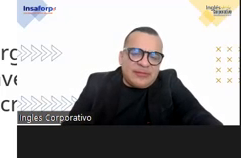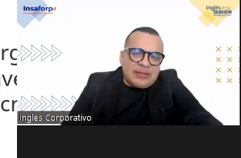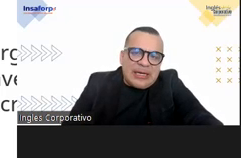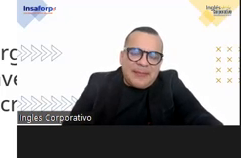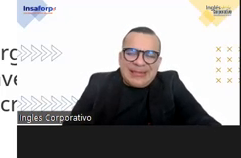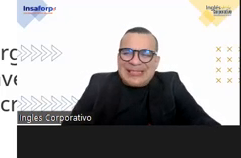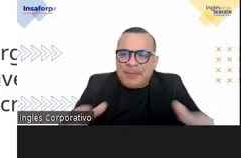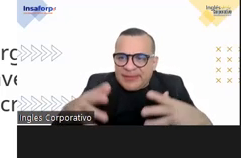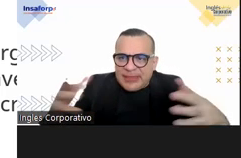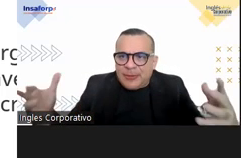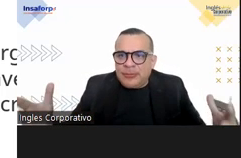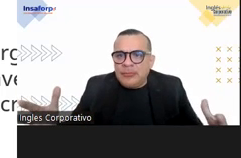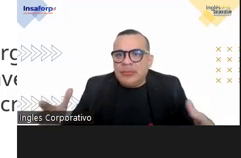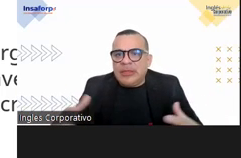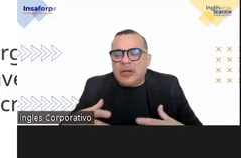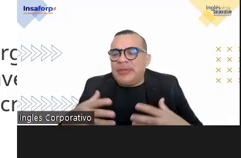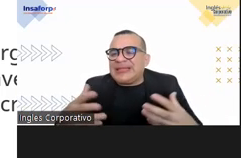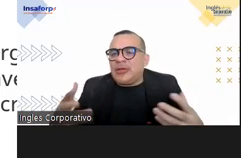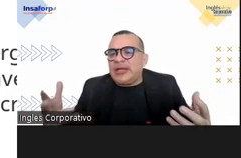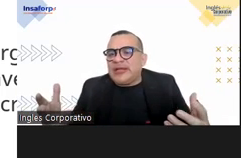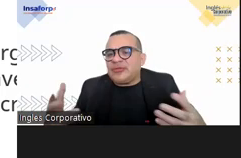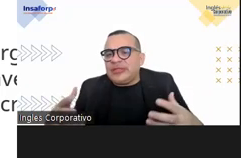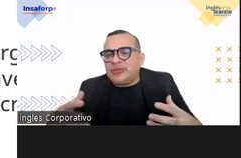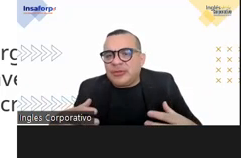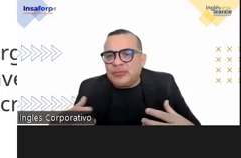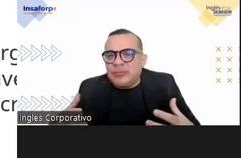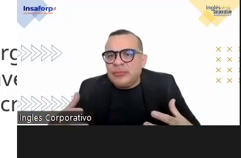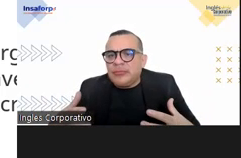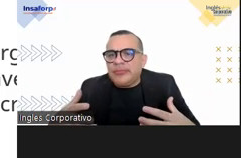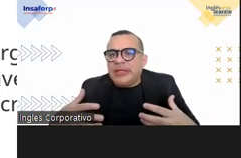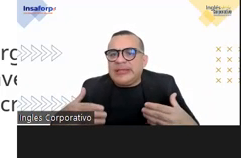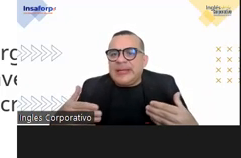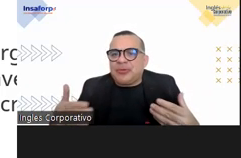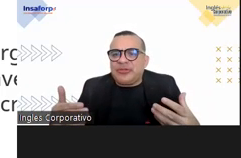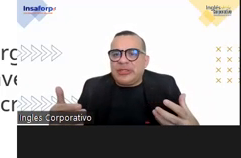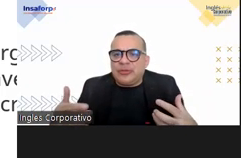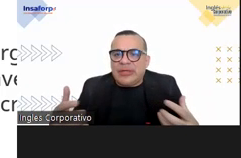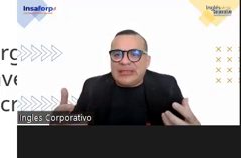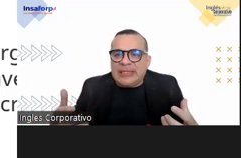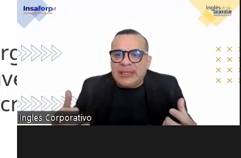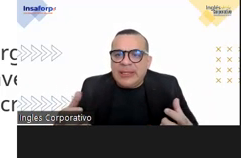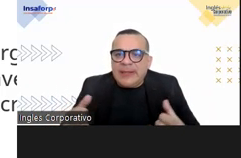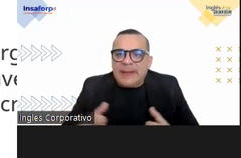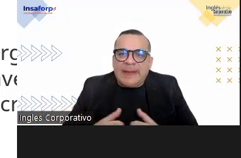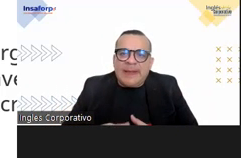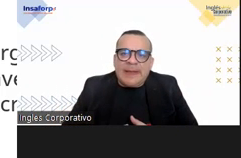esto es claramente expresado en aumentar los ingresos netos en un 10%